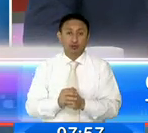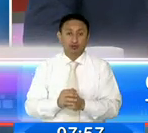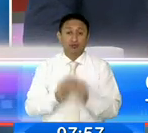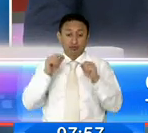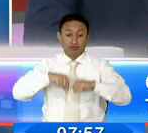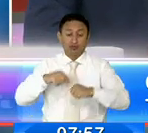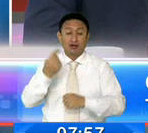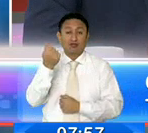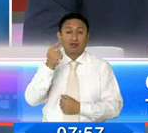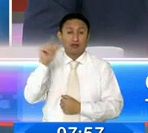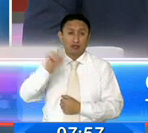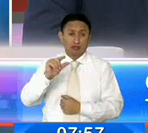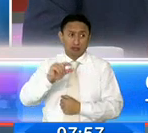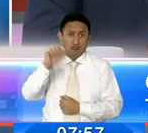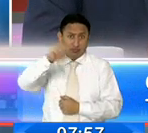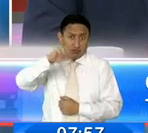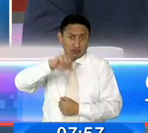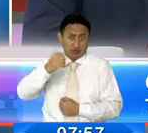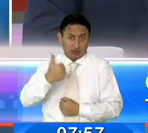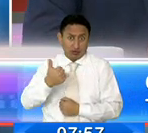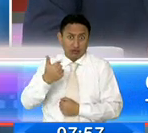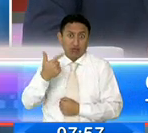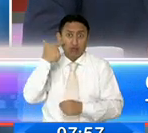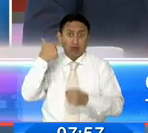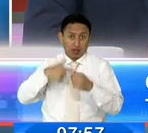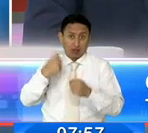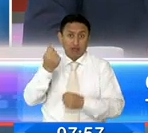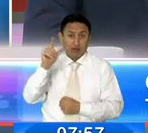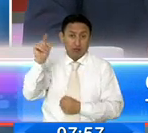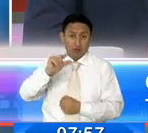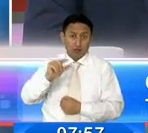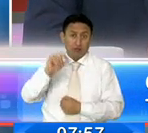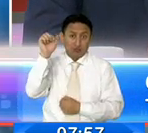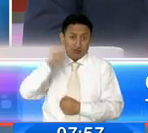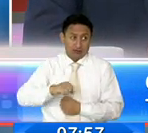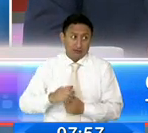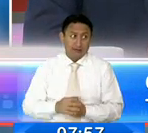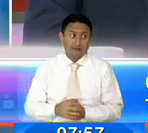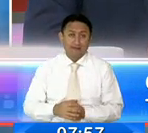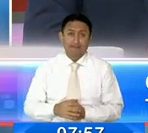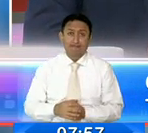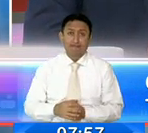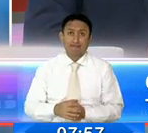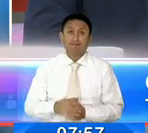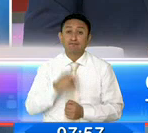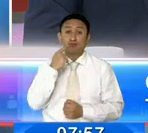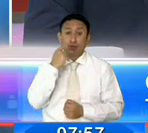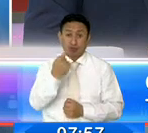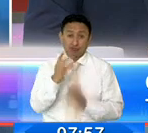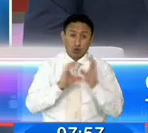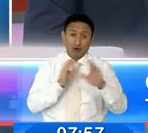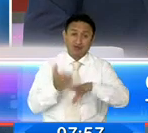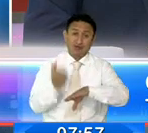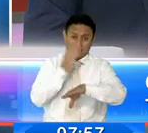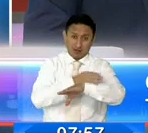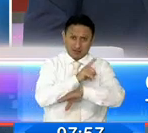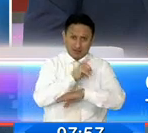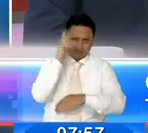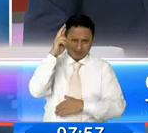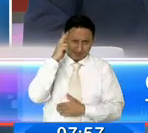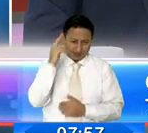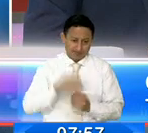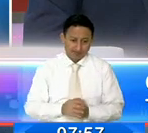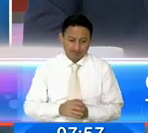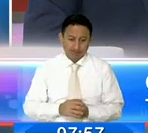precios bajos. Sí, todavía va a estar. ¿Ves? De acuerdo con ese razonamiento que yo hacía con usted mismo. Y vea usted que confirma